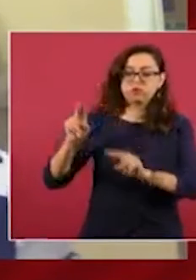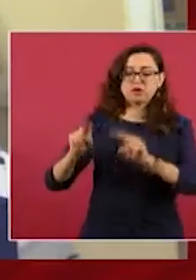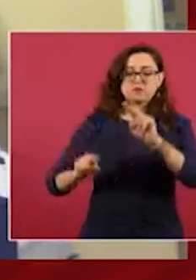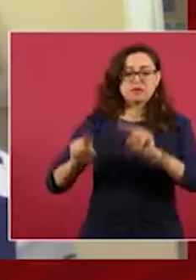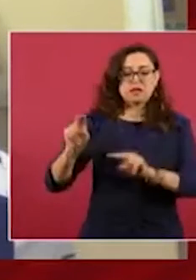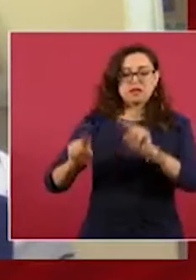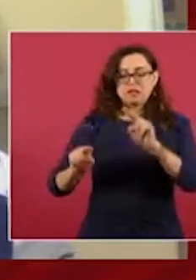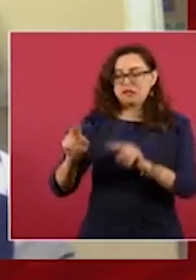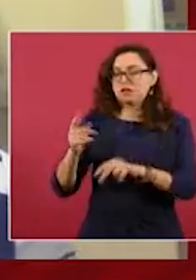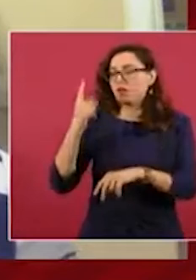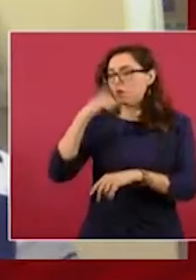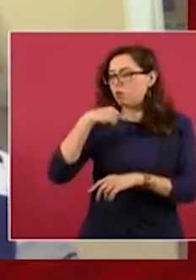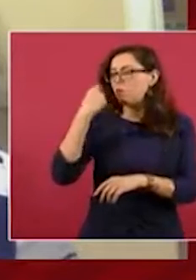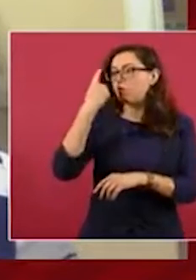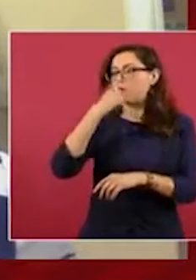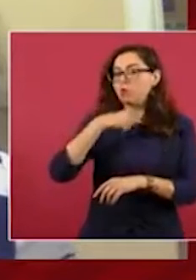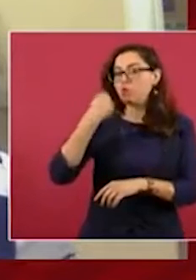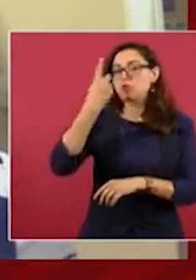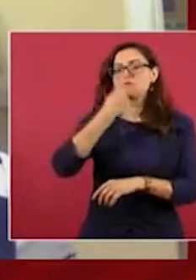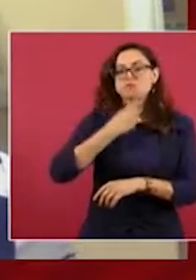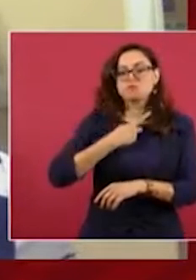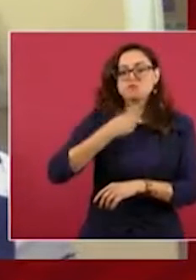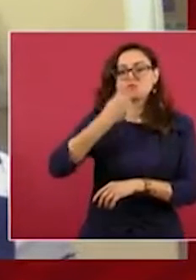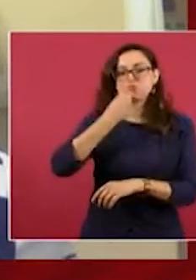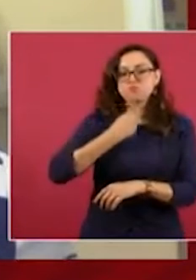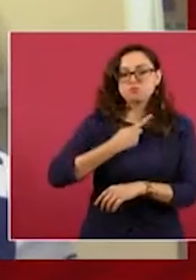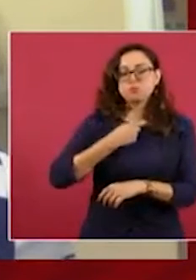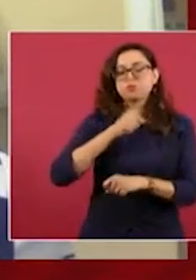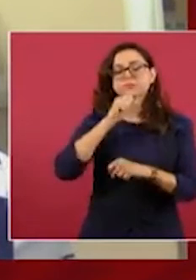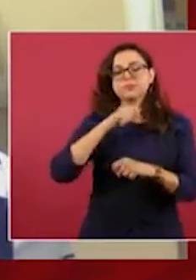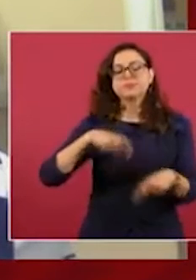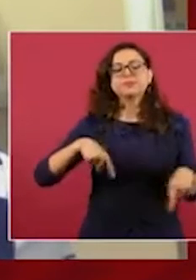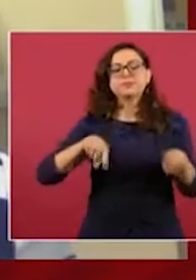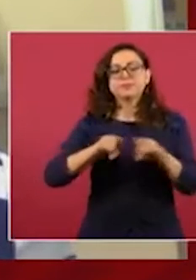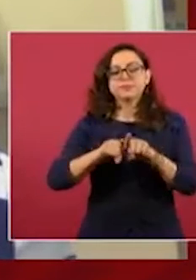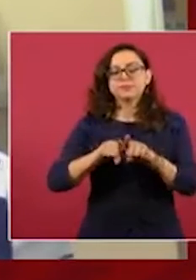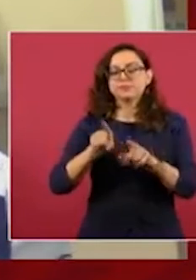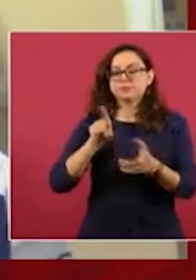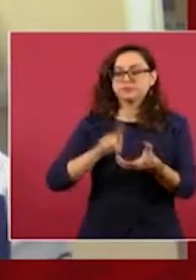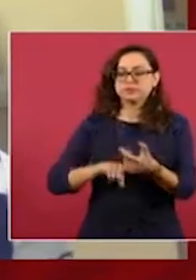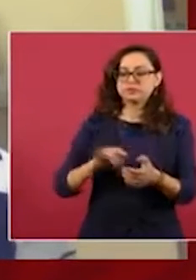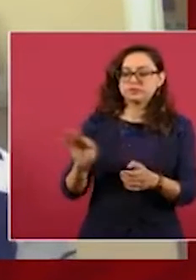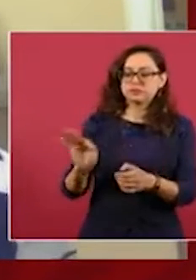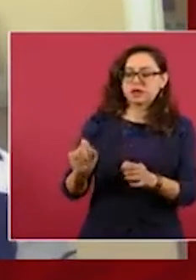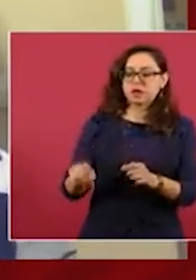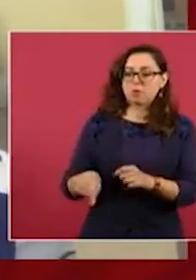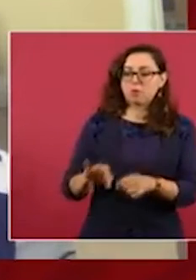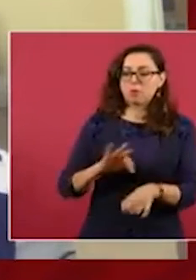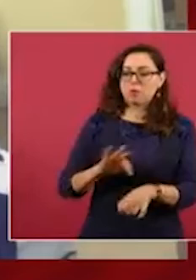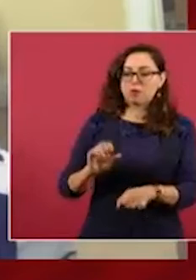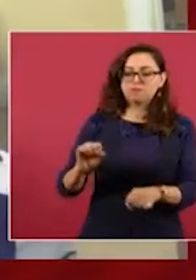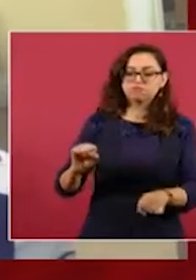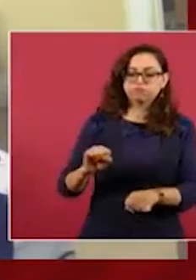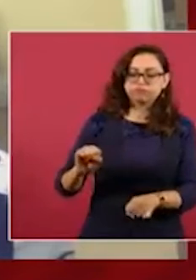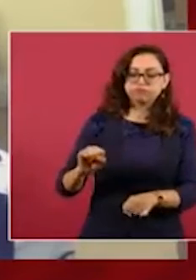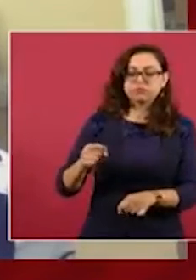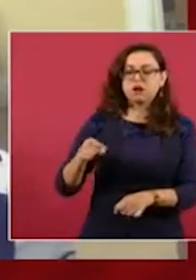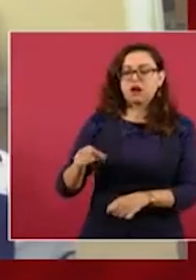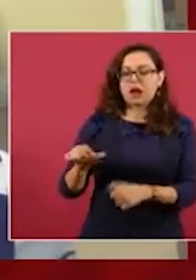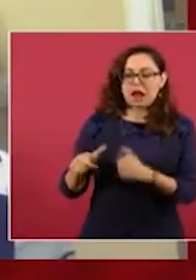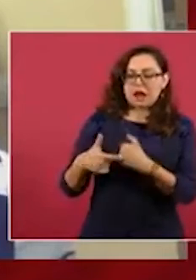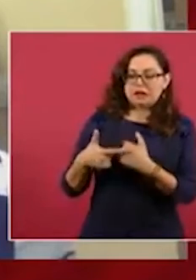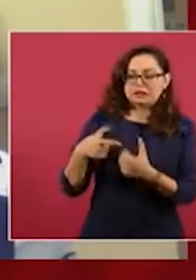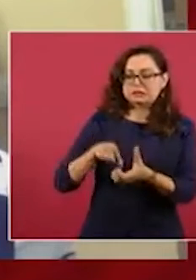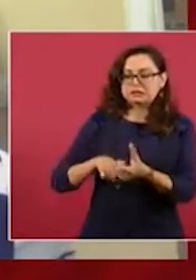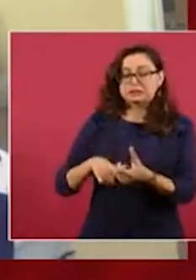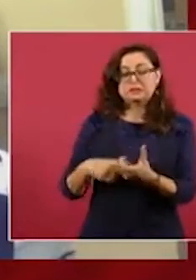manera permanente se están monitoreando los niveles de explosividad. Es un trabajo que tiene que